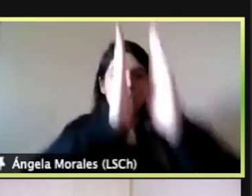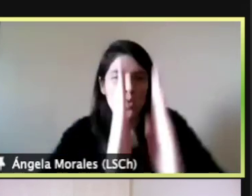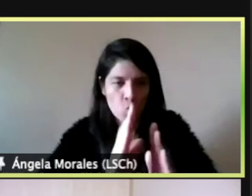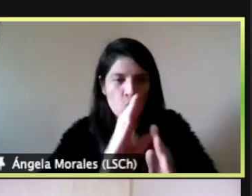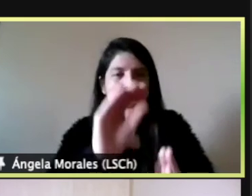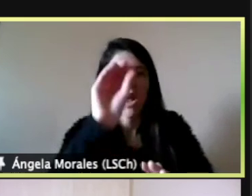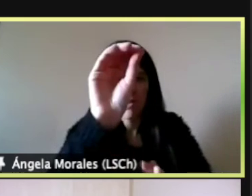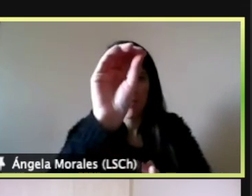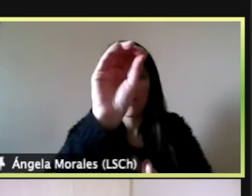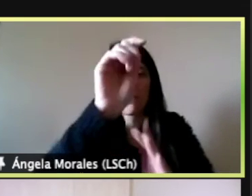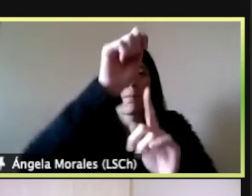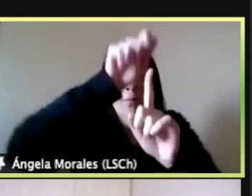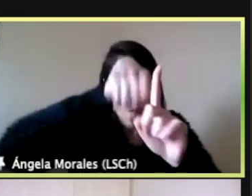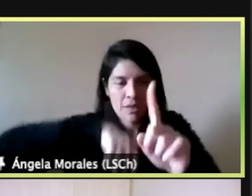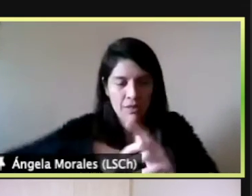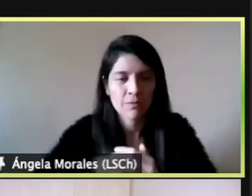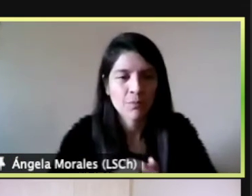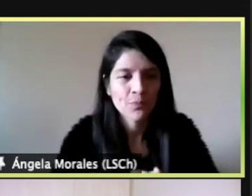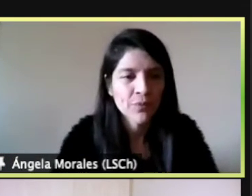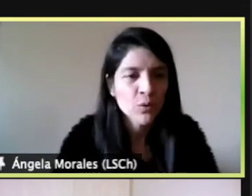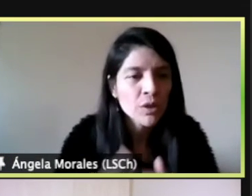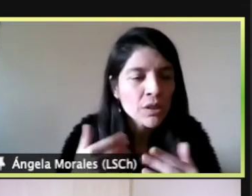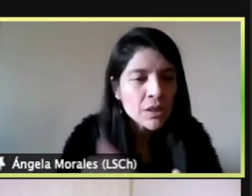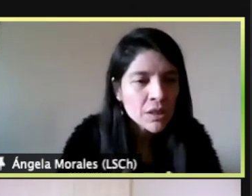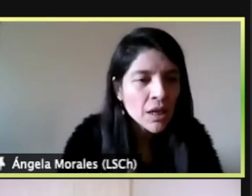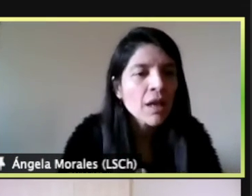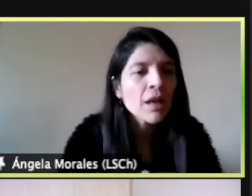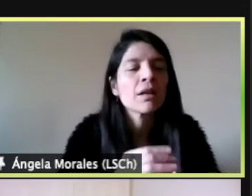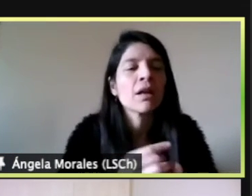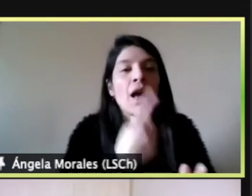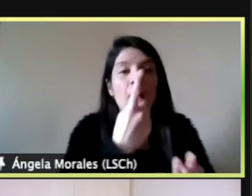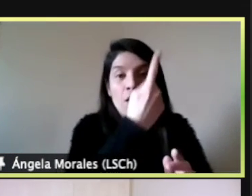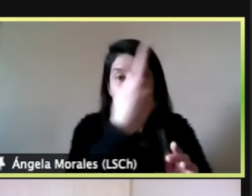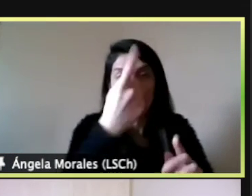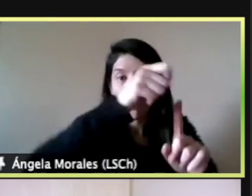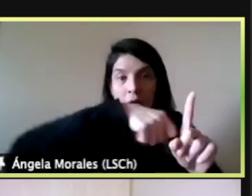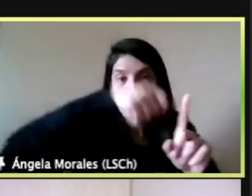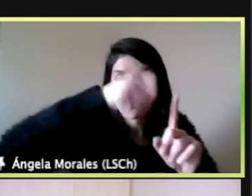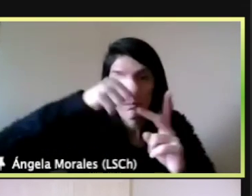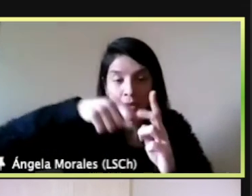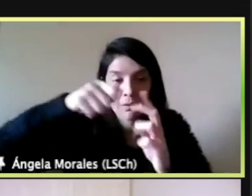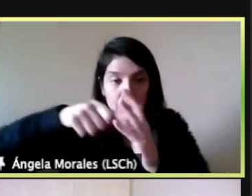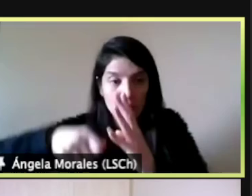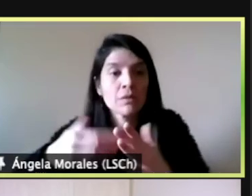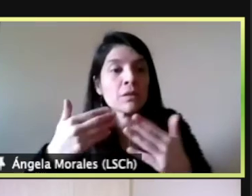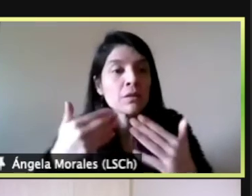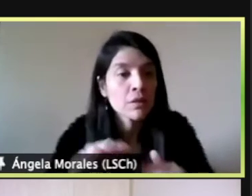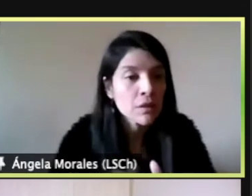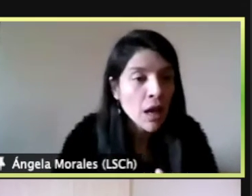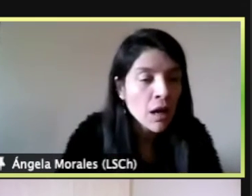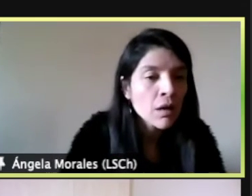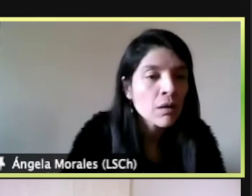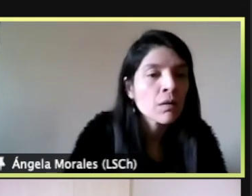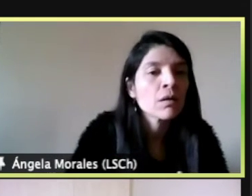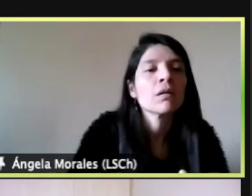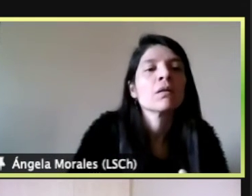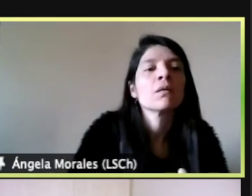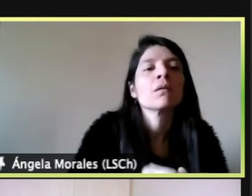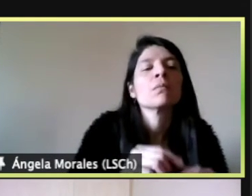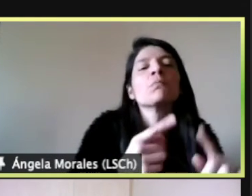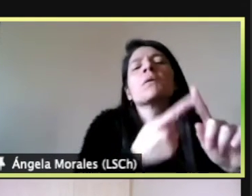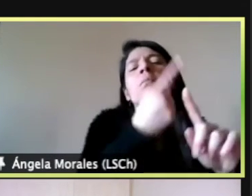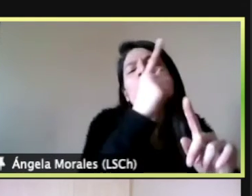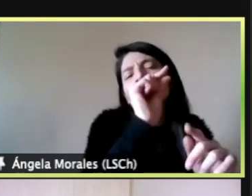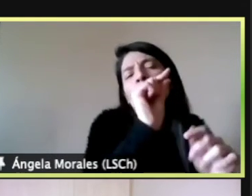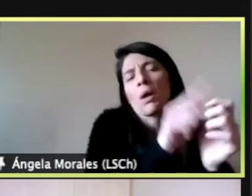yo tengo cada uno de los meses, el primero se alarga un poquitito por este formato, pero son cada uno de los meses. Y yo podría decir que